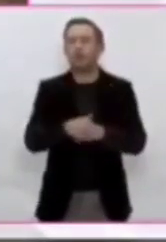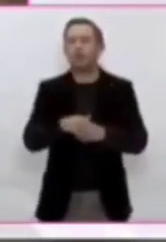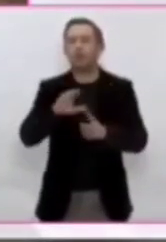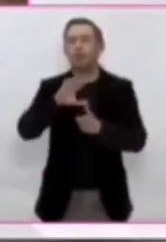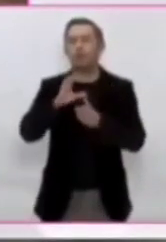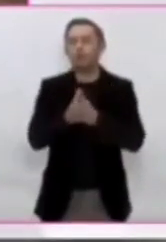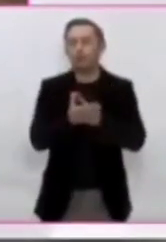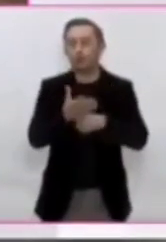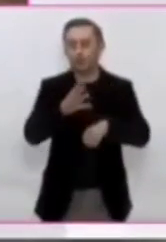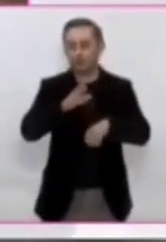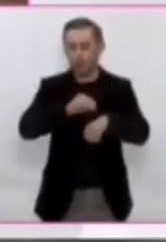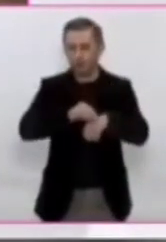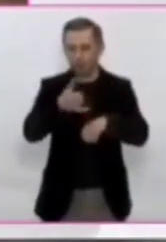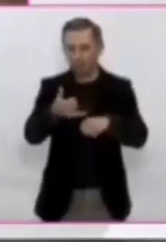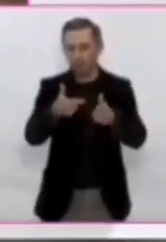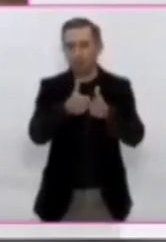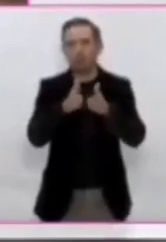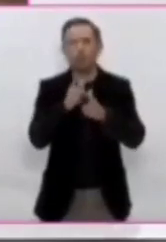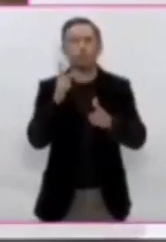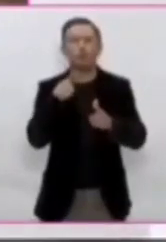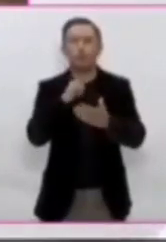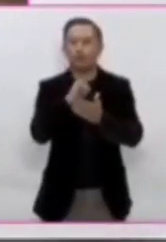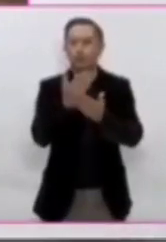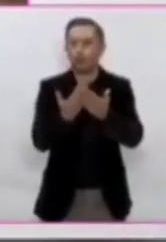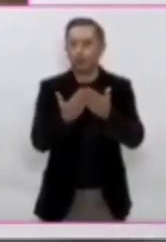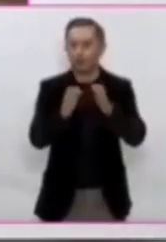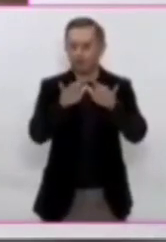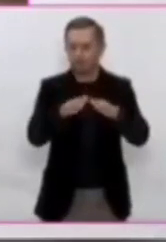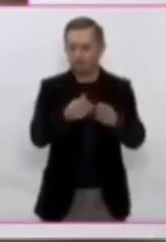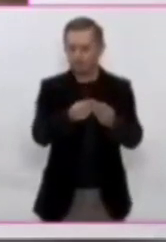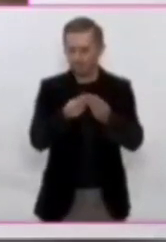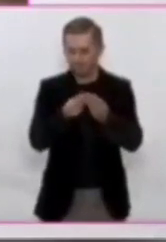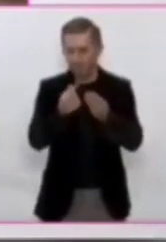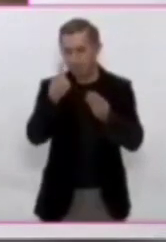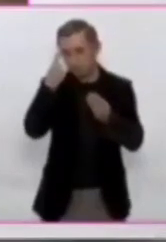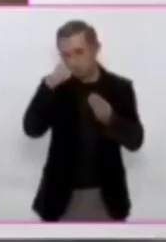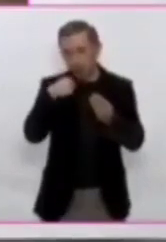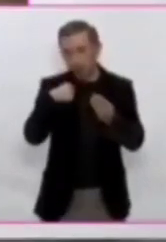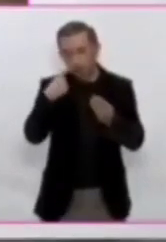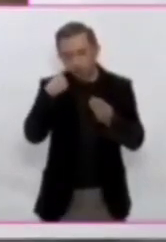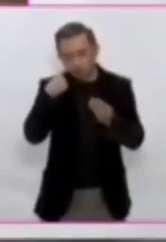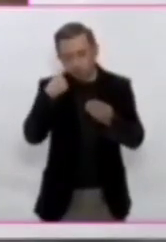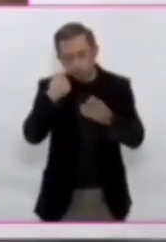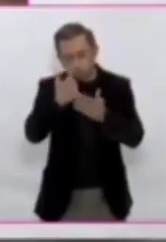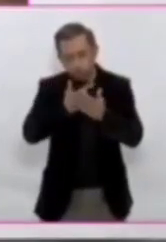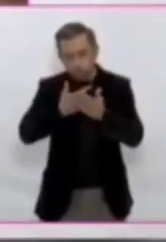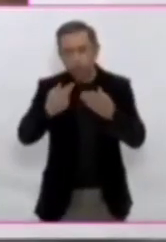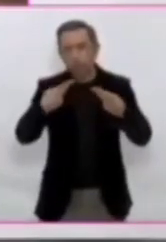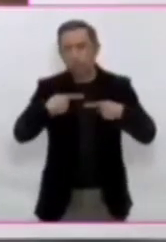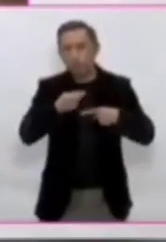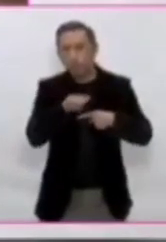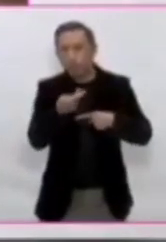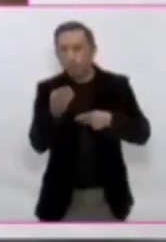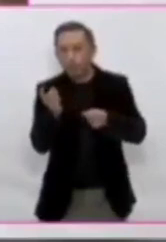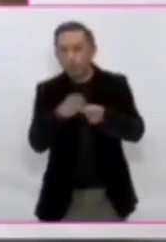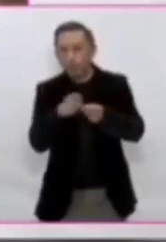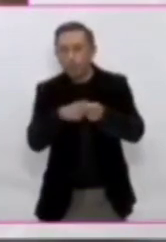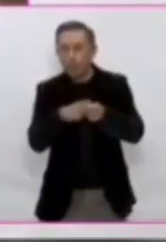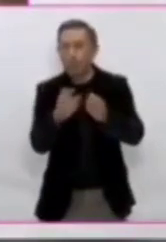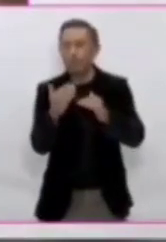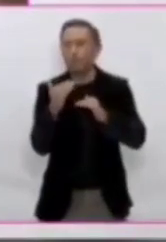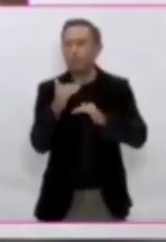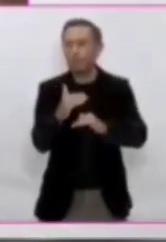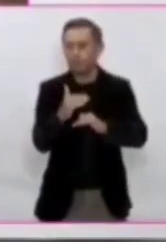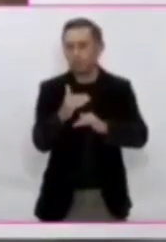de Prerrogativas y Partidos Políticos relativo a la verificación del cumplimiento del número mínimo de personas afiliadas a los